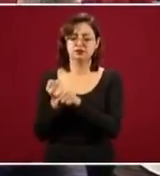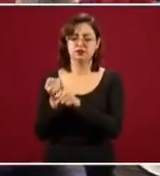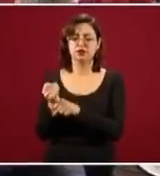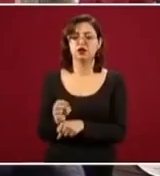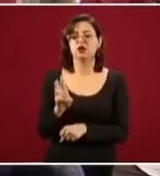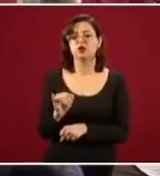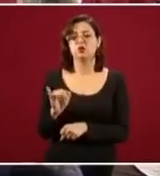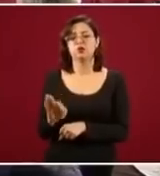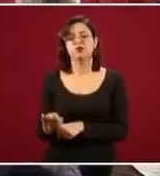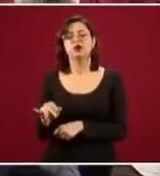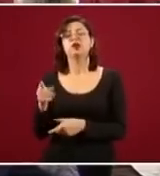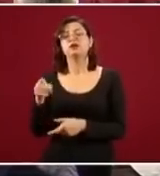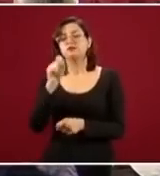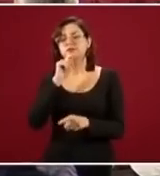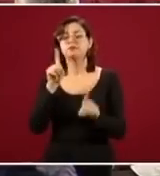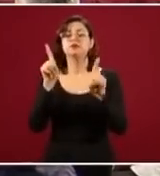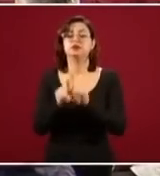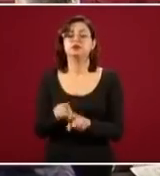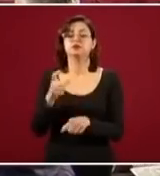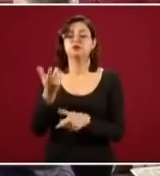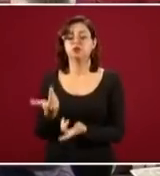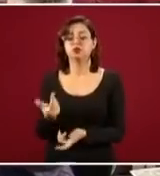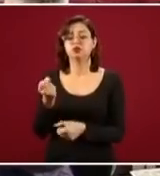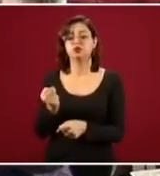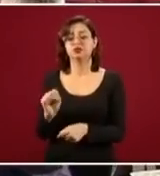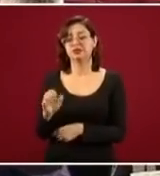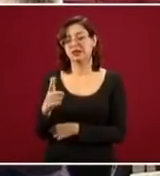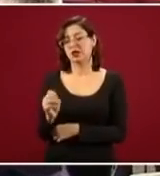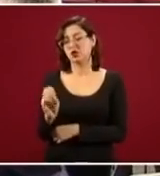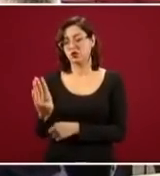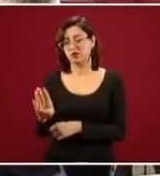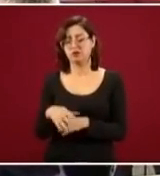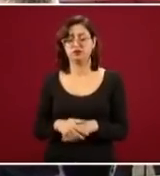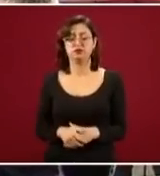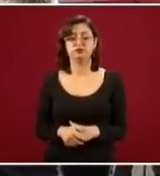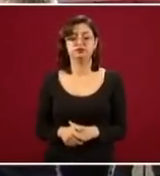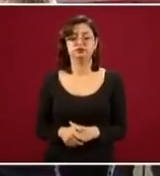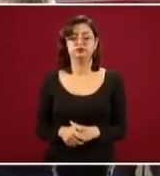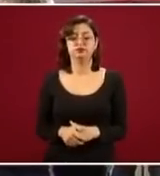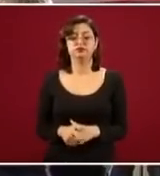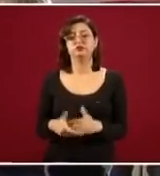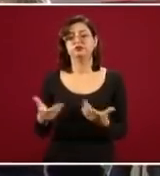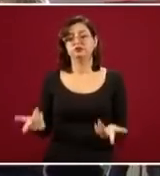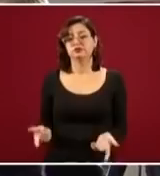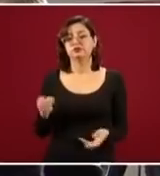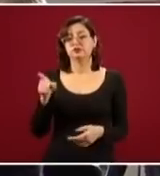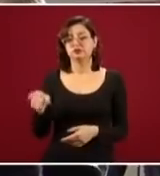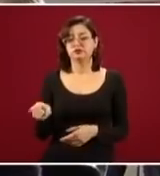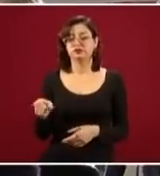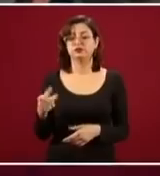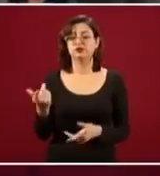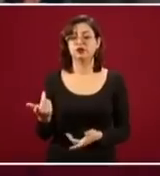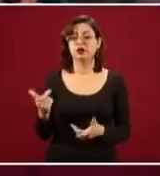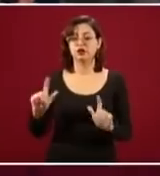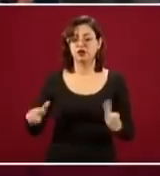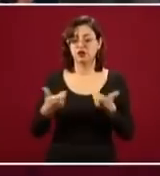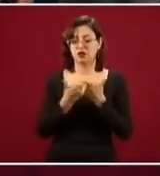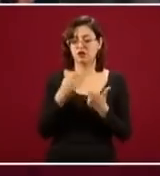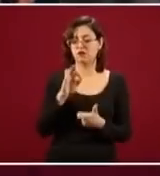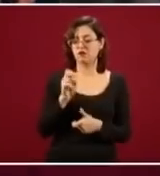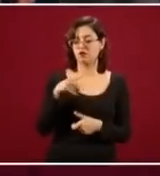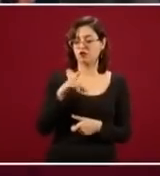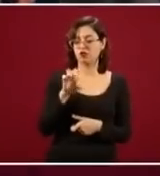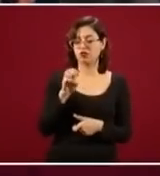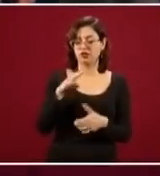UIF y de la Secretaría de Gobernación, ya que se presume que estos fondos vienen del Fonden.